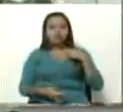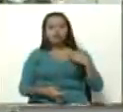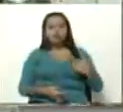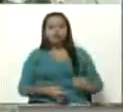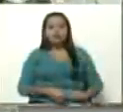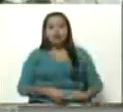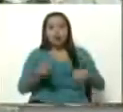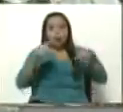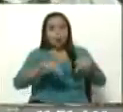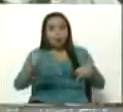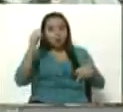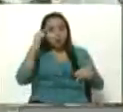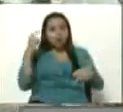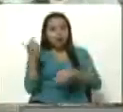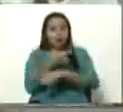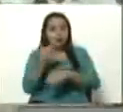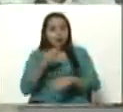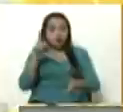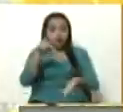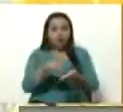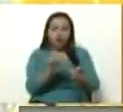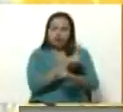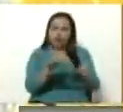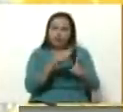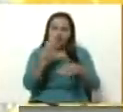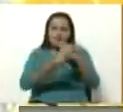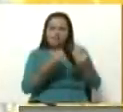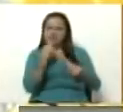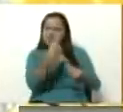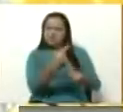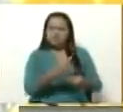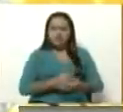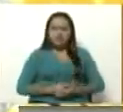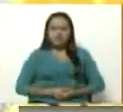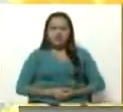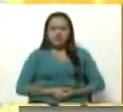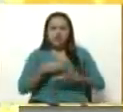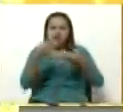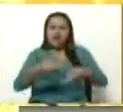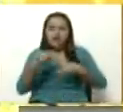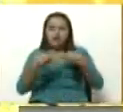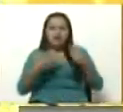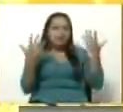hoy, este día, a la gobernación no para venir a decir lo que se le ocurra